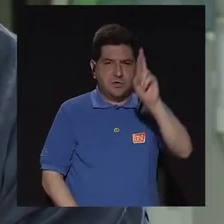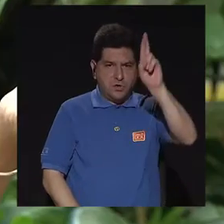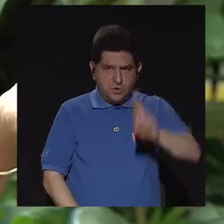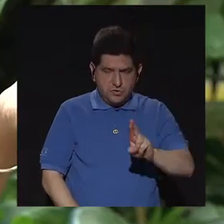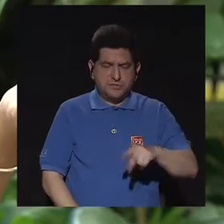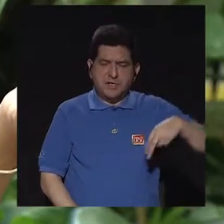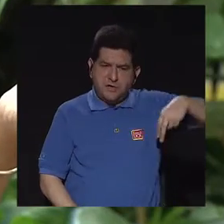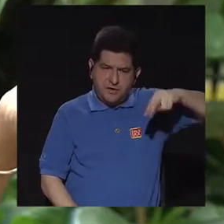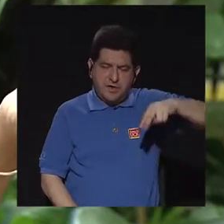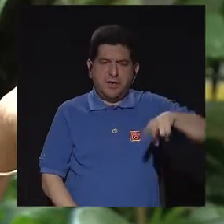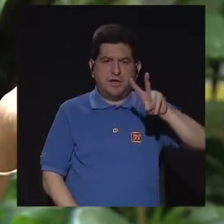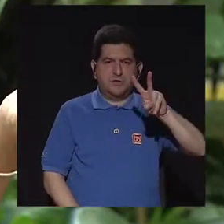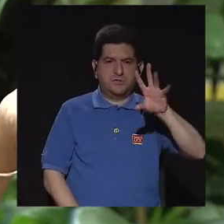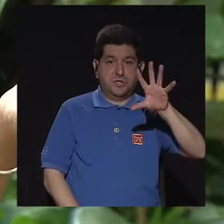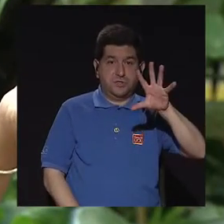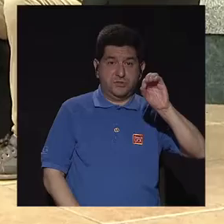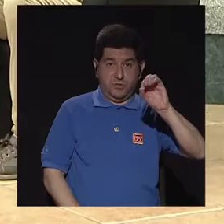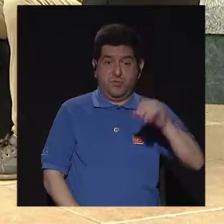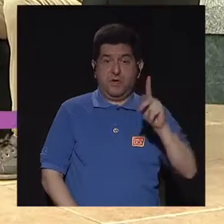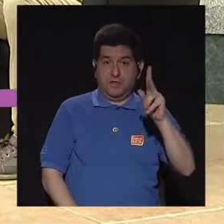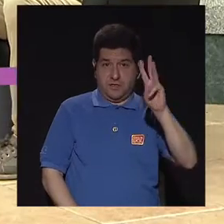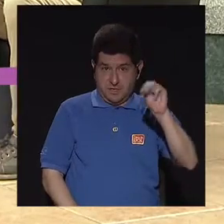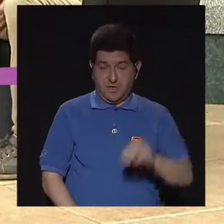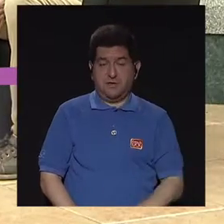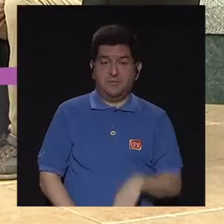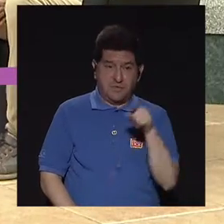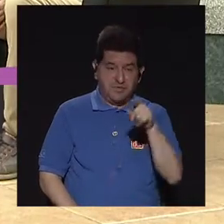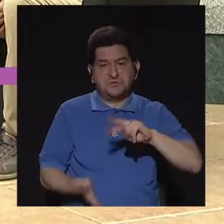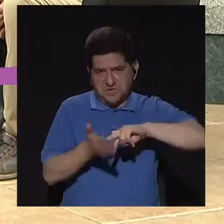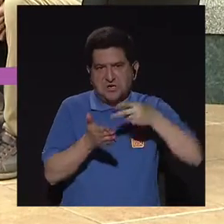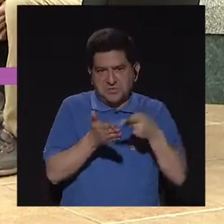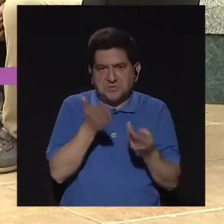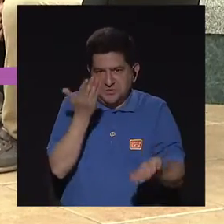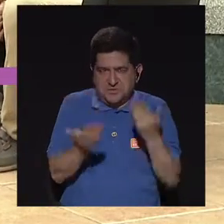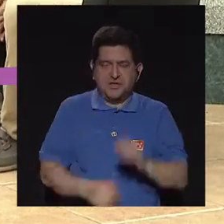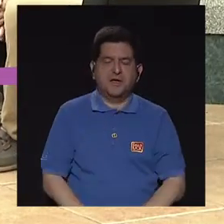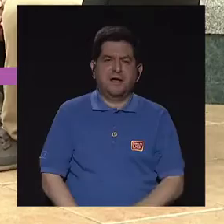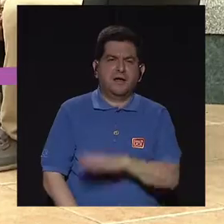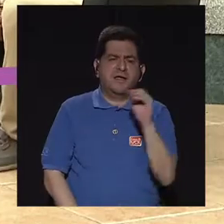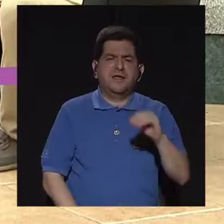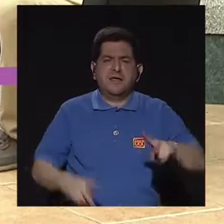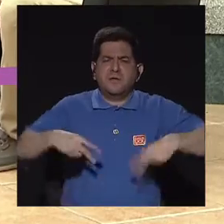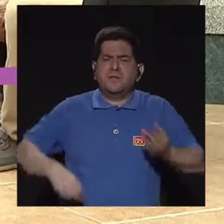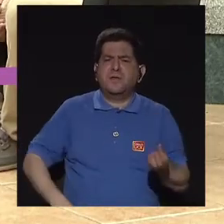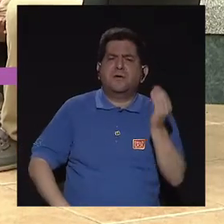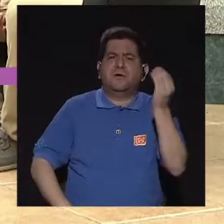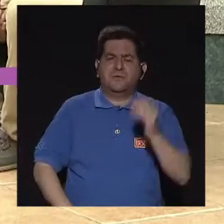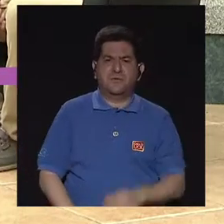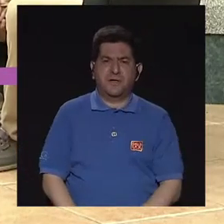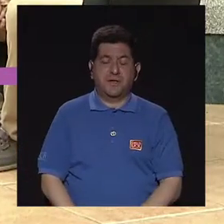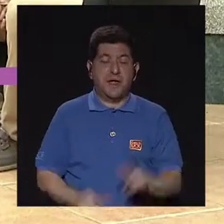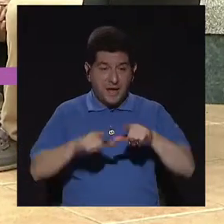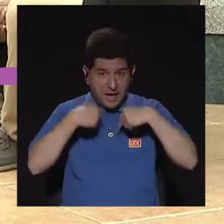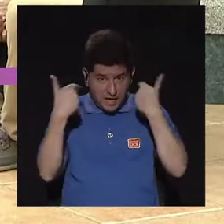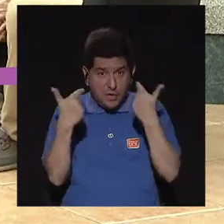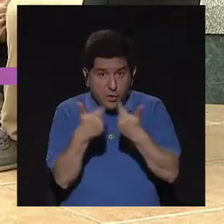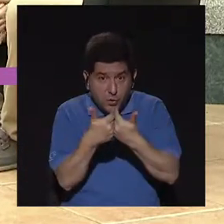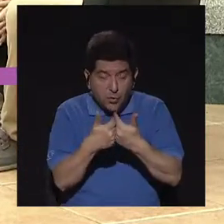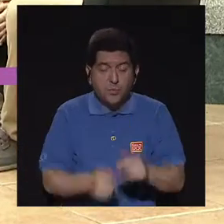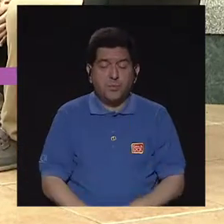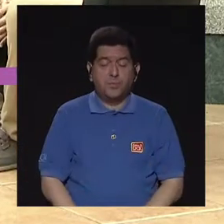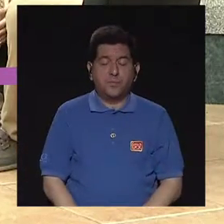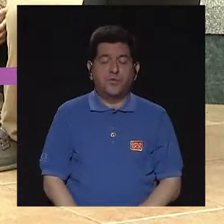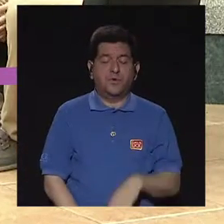como 250 kilómetros. Todo eso es más o menos rally, así en resumen. Resumen. Sí. ¿Y Vida? Grupo La Vida es un grupo que